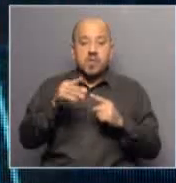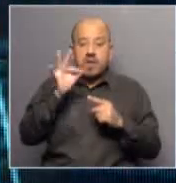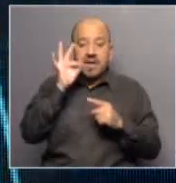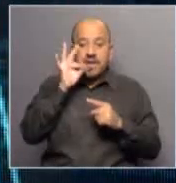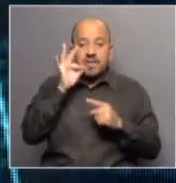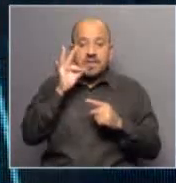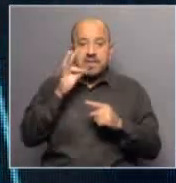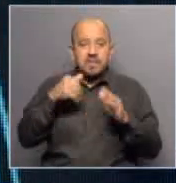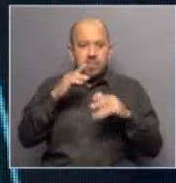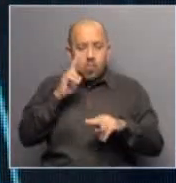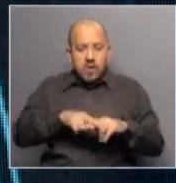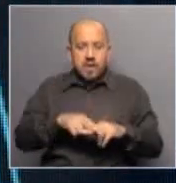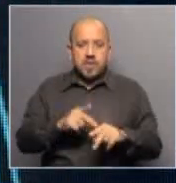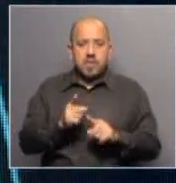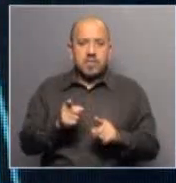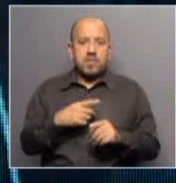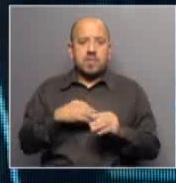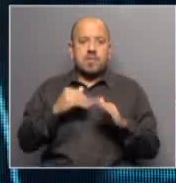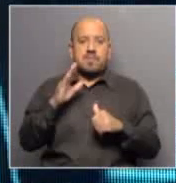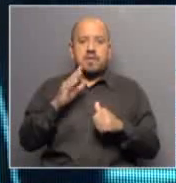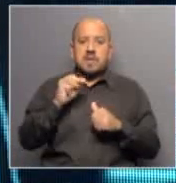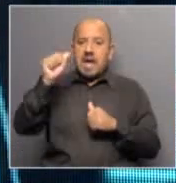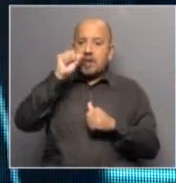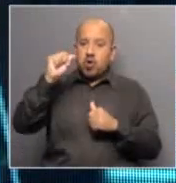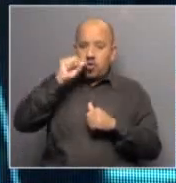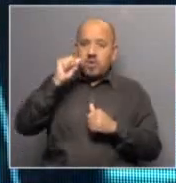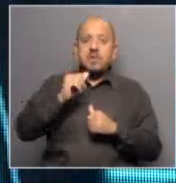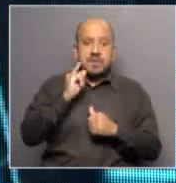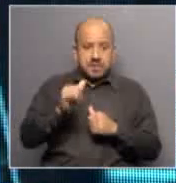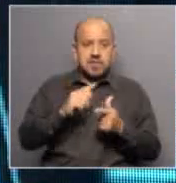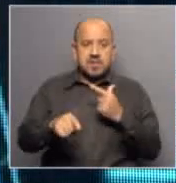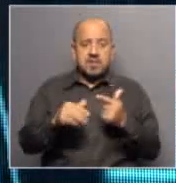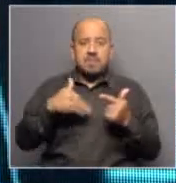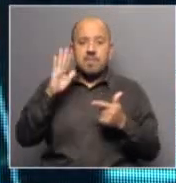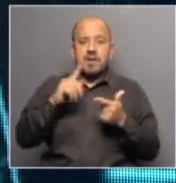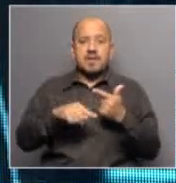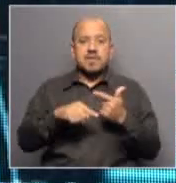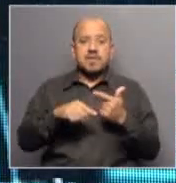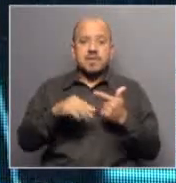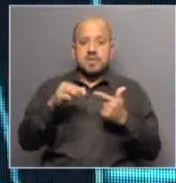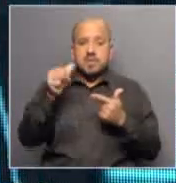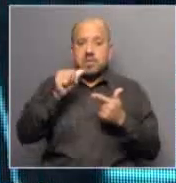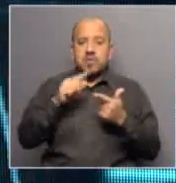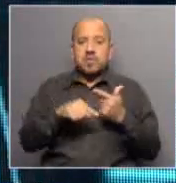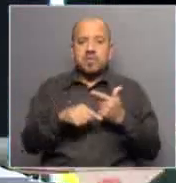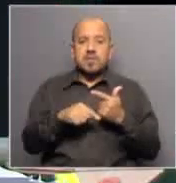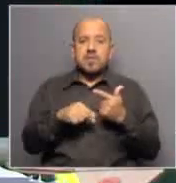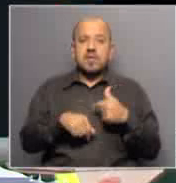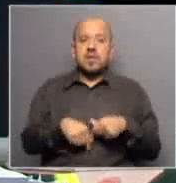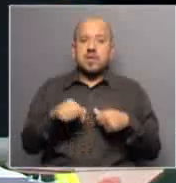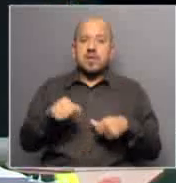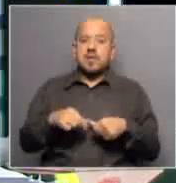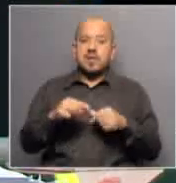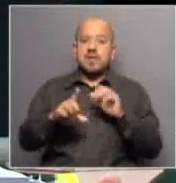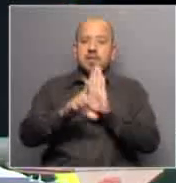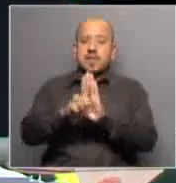sobredosis de cannabis, más daño nos causa el alcohol. más daño causa el alcohol. Pero acá, y es difícil. Acá estamos lejos de la ley